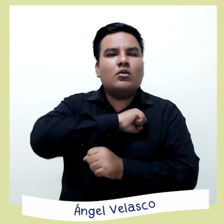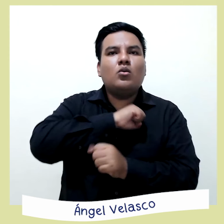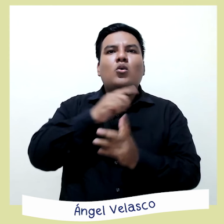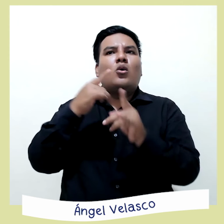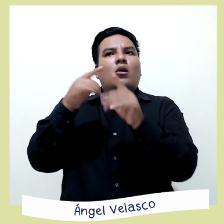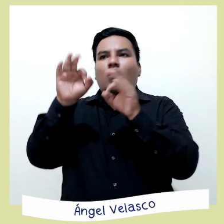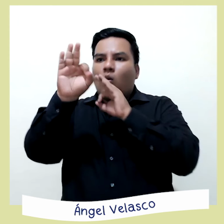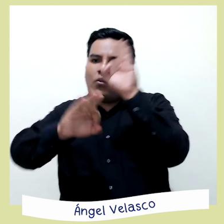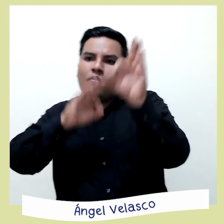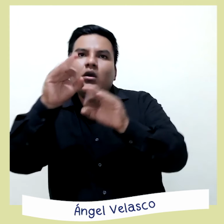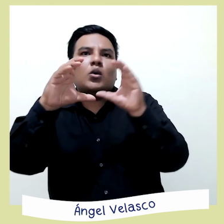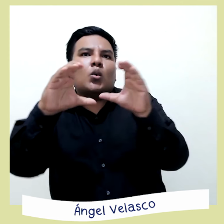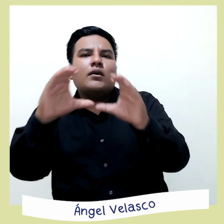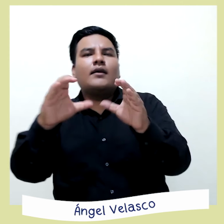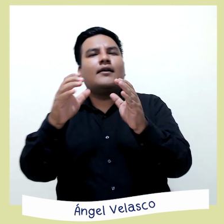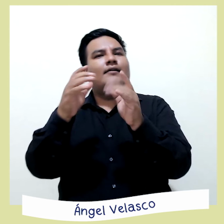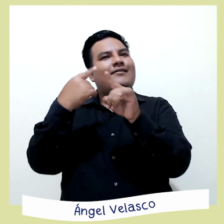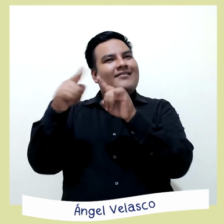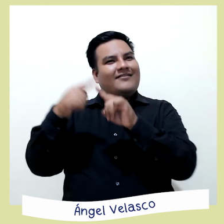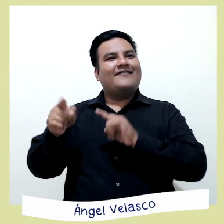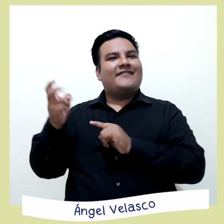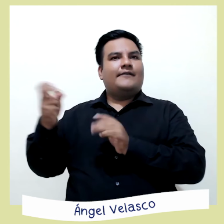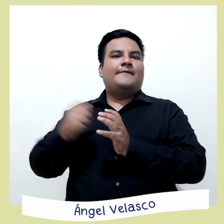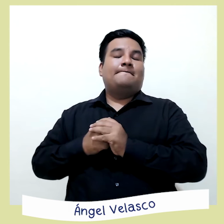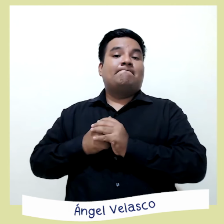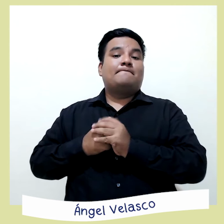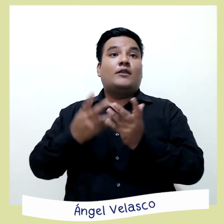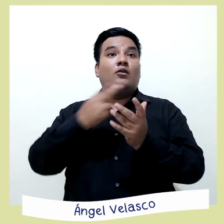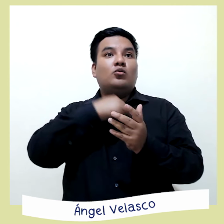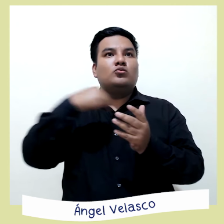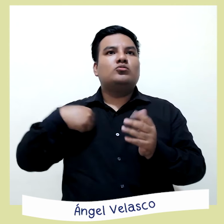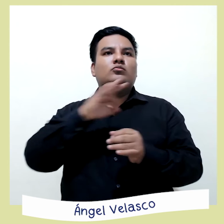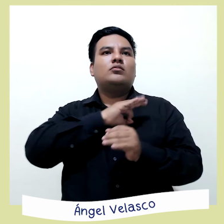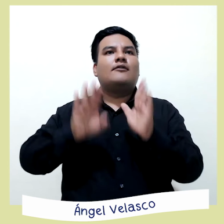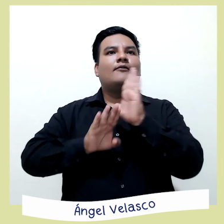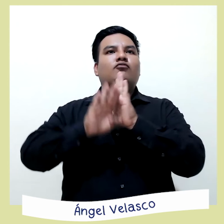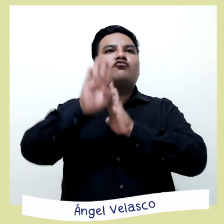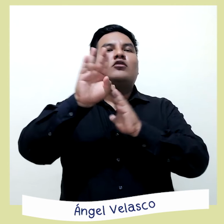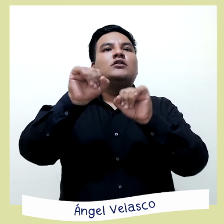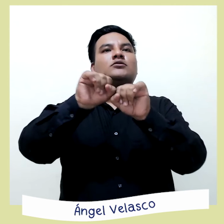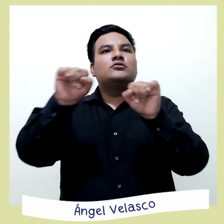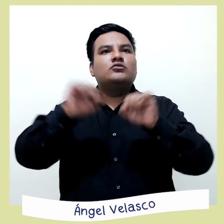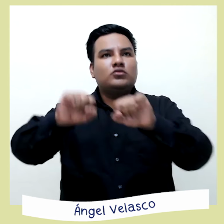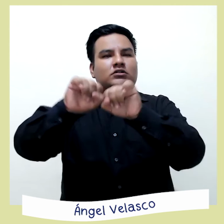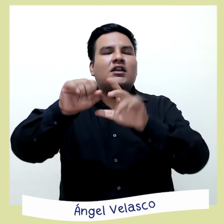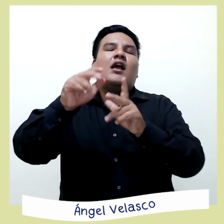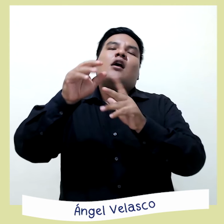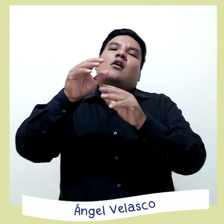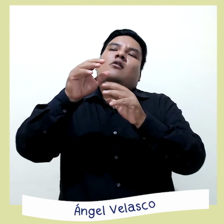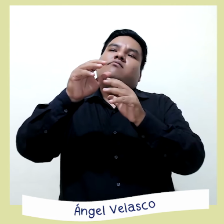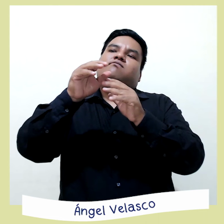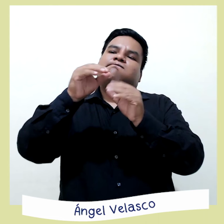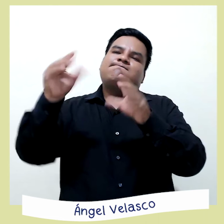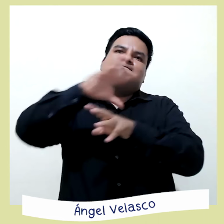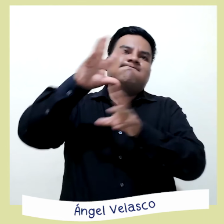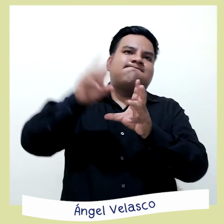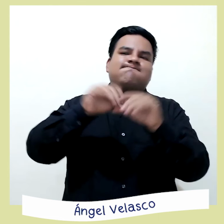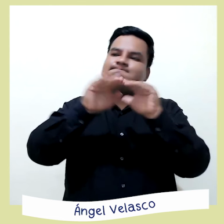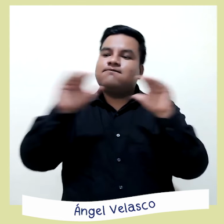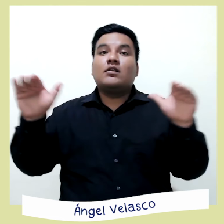ámbitos, incluido el laboral, educativo, de salud o de cuidados. Nos ayuda a construir una sociedad